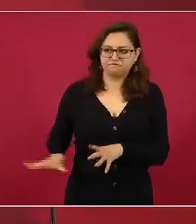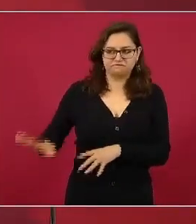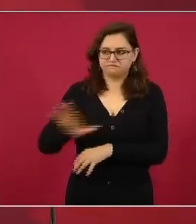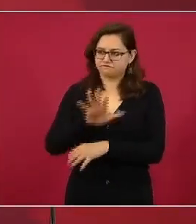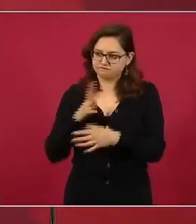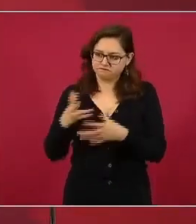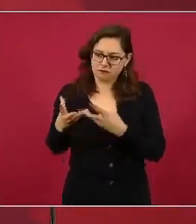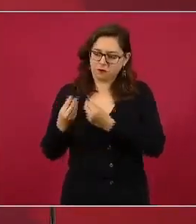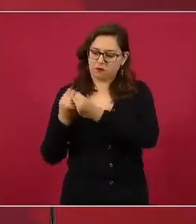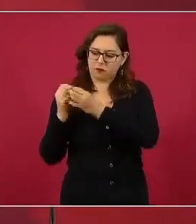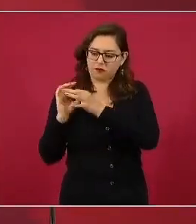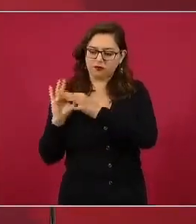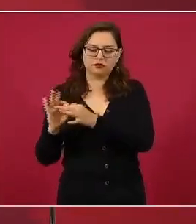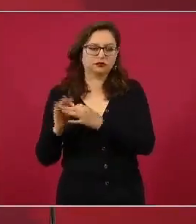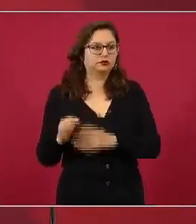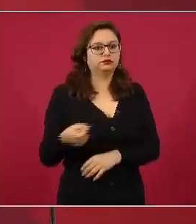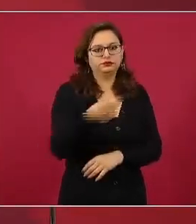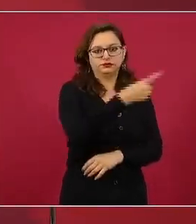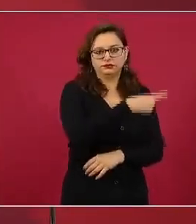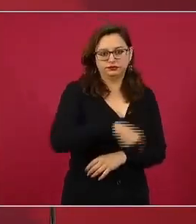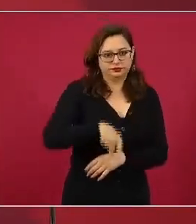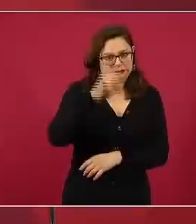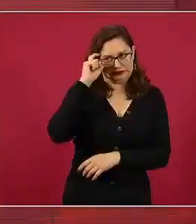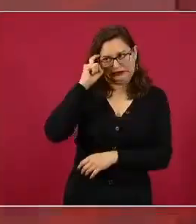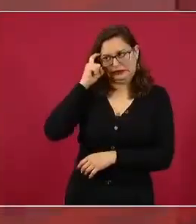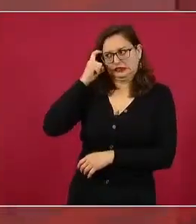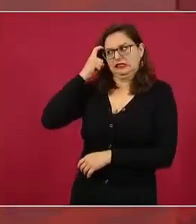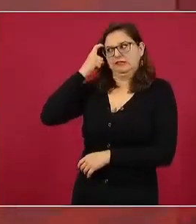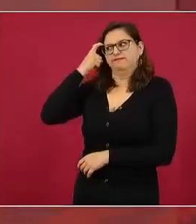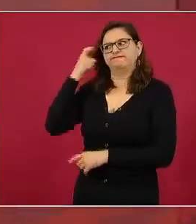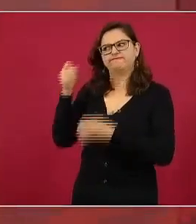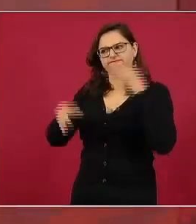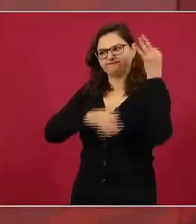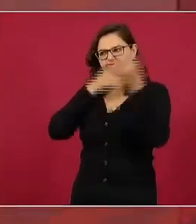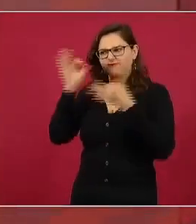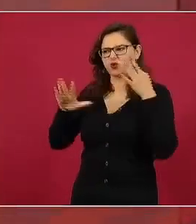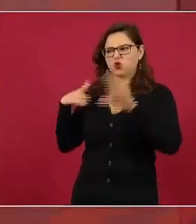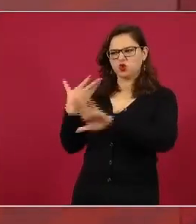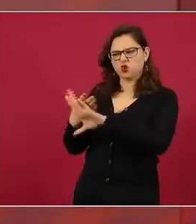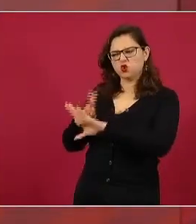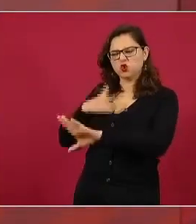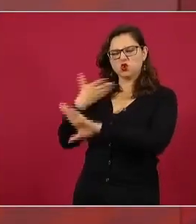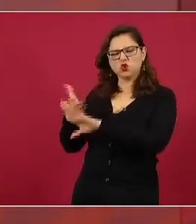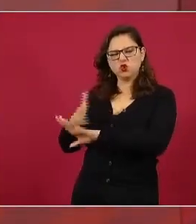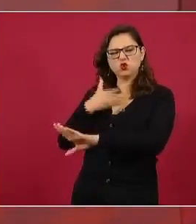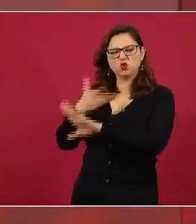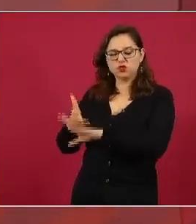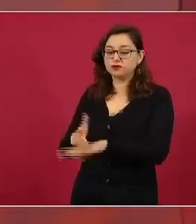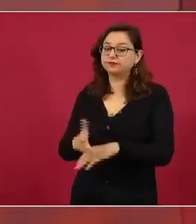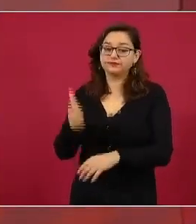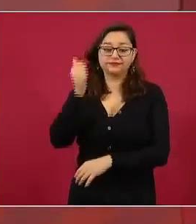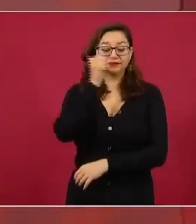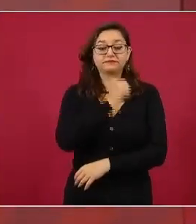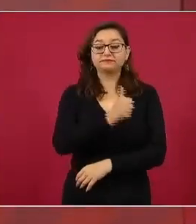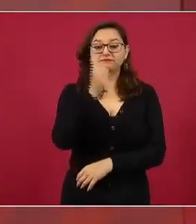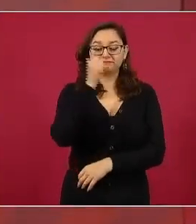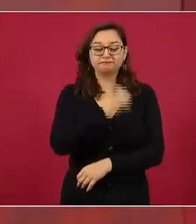socavarlo, de disminuirlo. Y para eso, pues son las campañas,